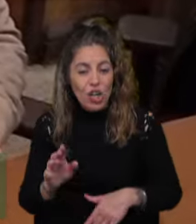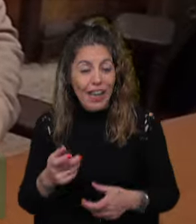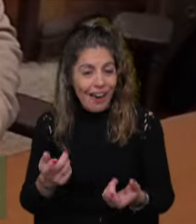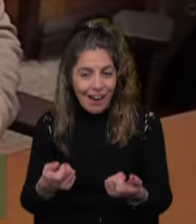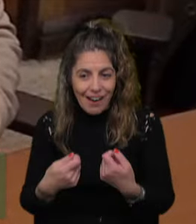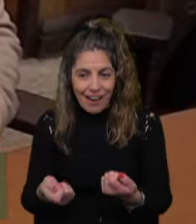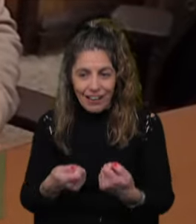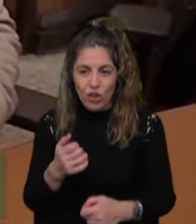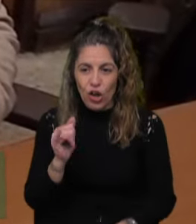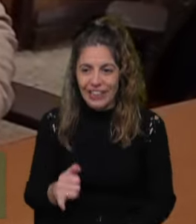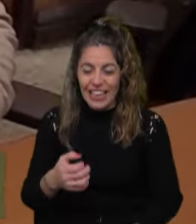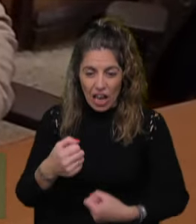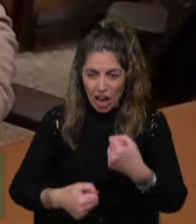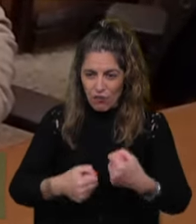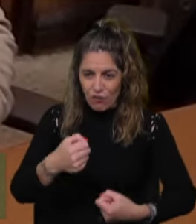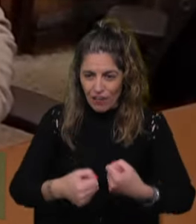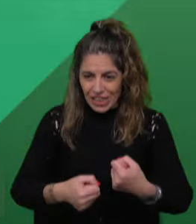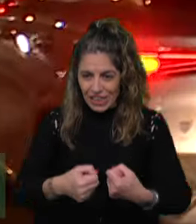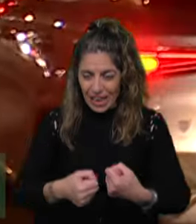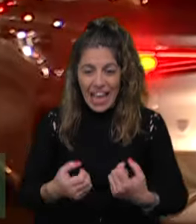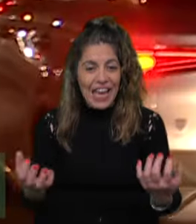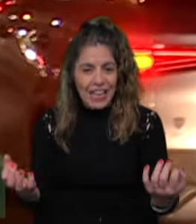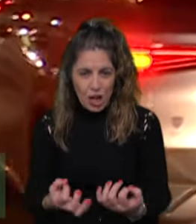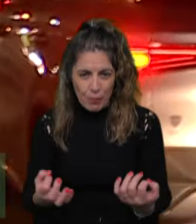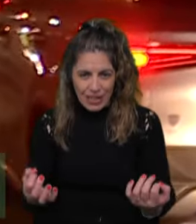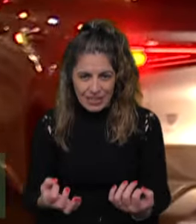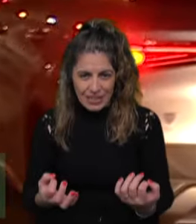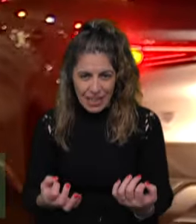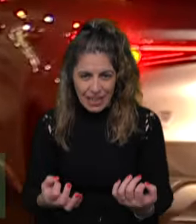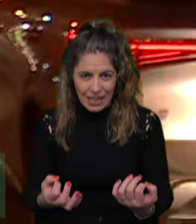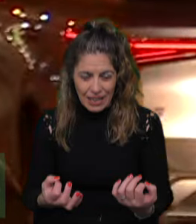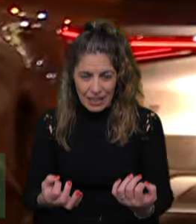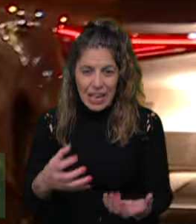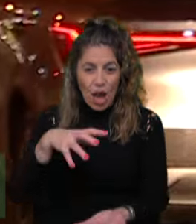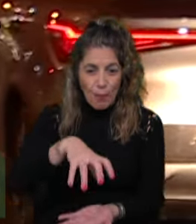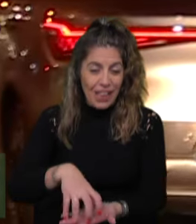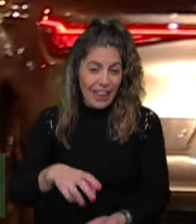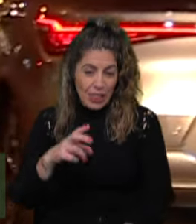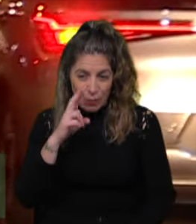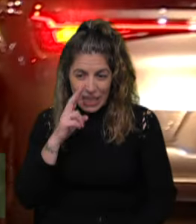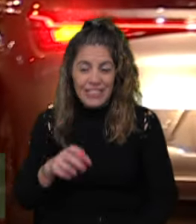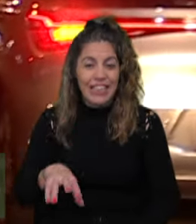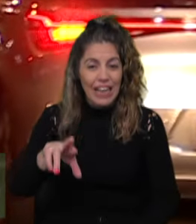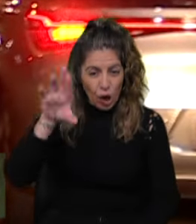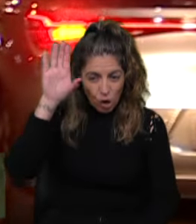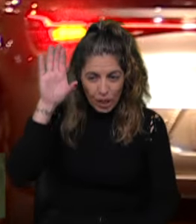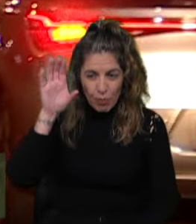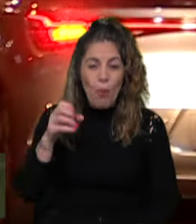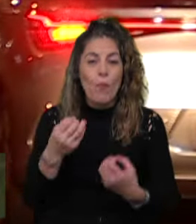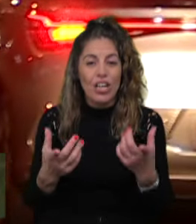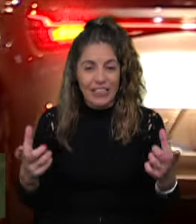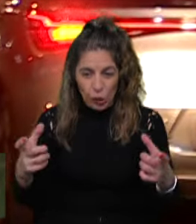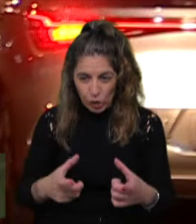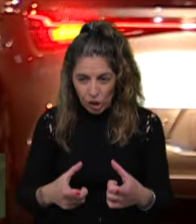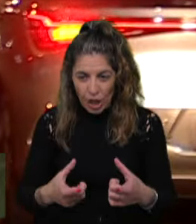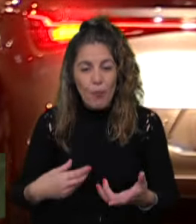gastos que tiene la Fábrica Nacional de Cerveza, en particular la planta de minas. Y recordemos por qué estas reuniones, porque